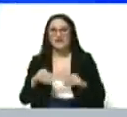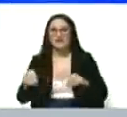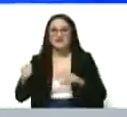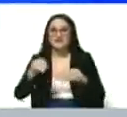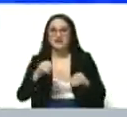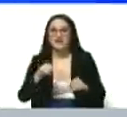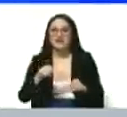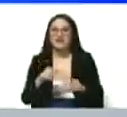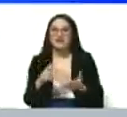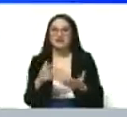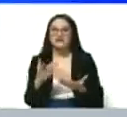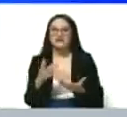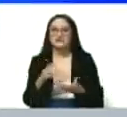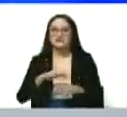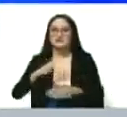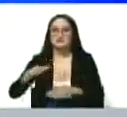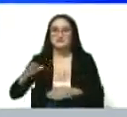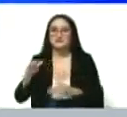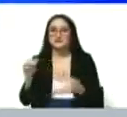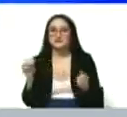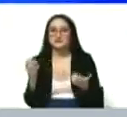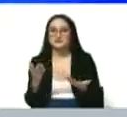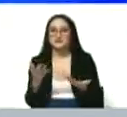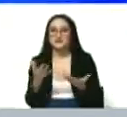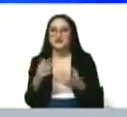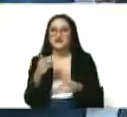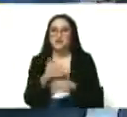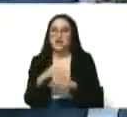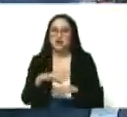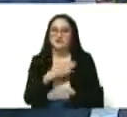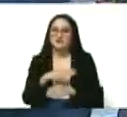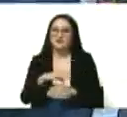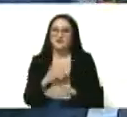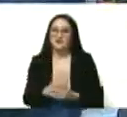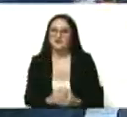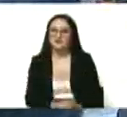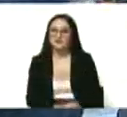desierto, selva, nieve y volcán.